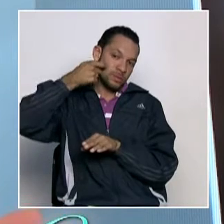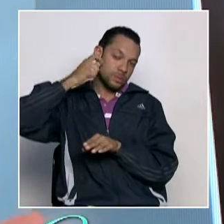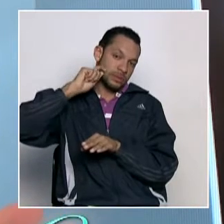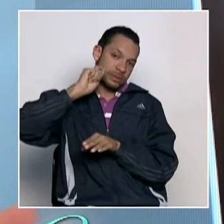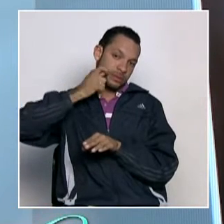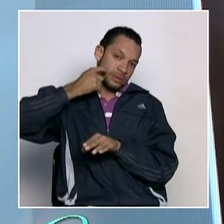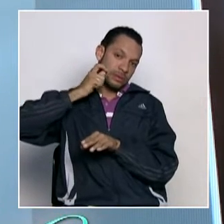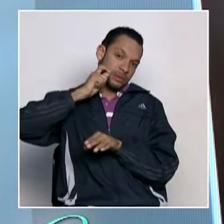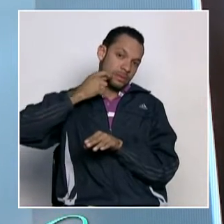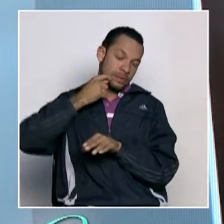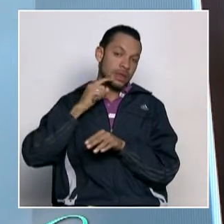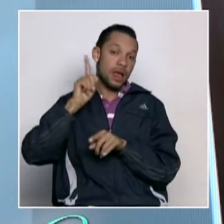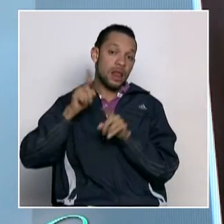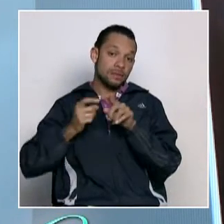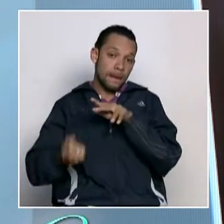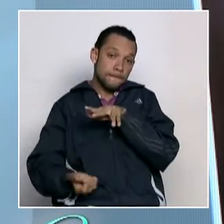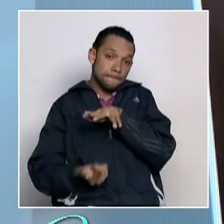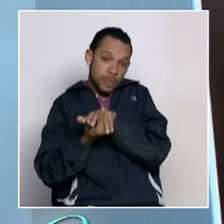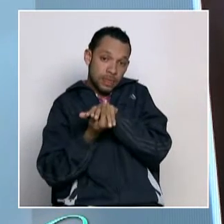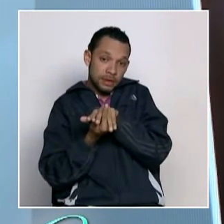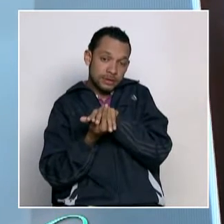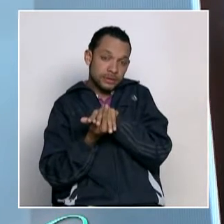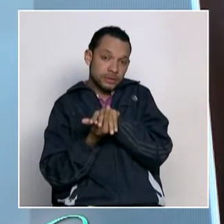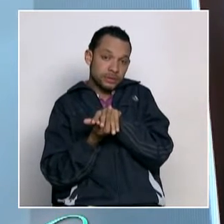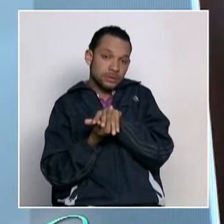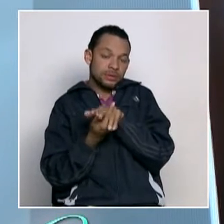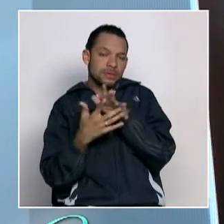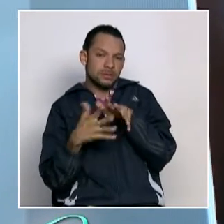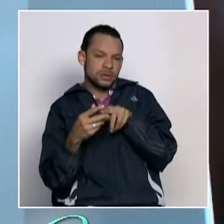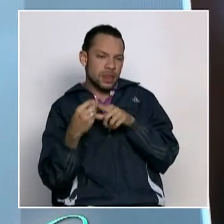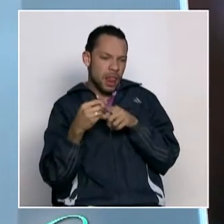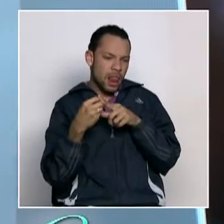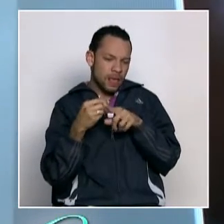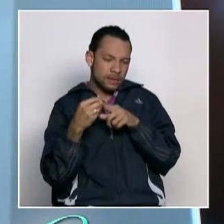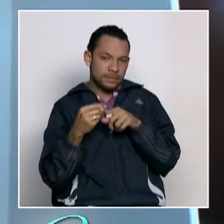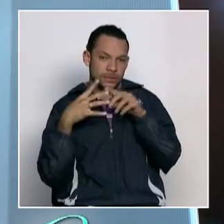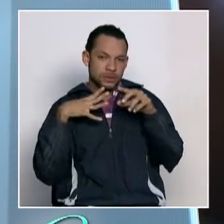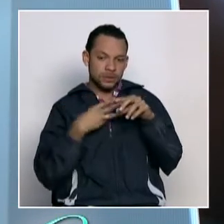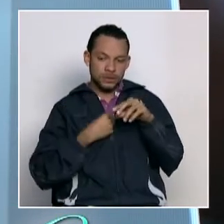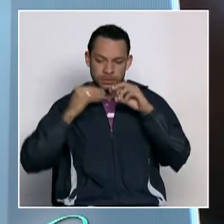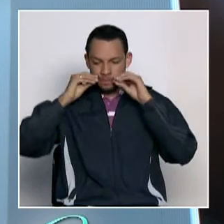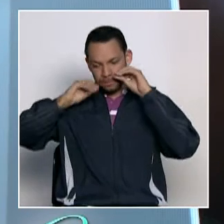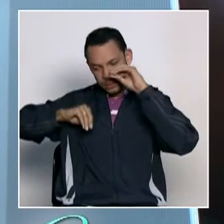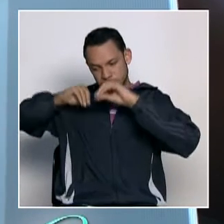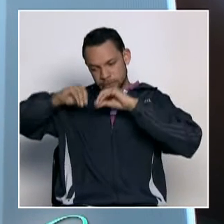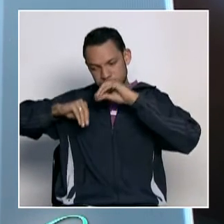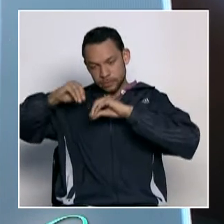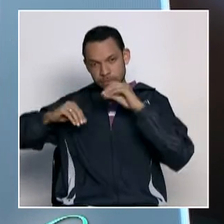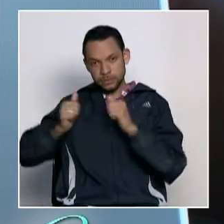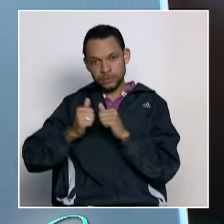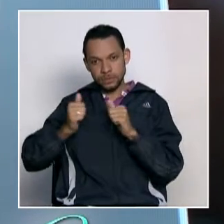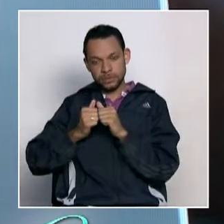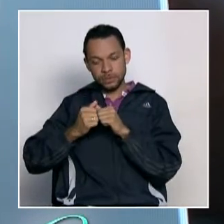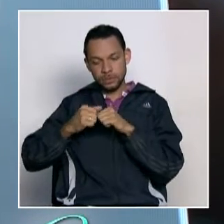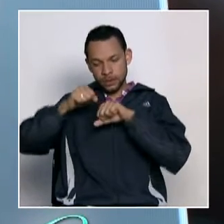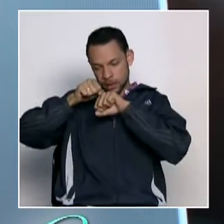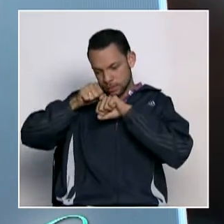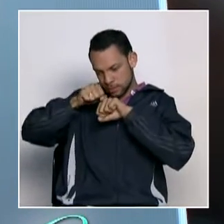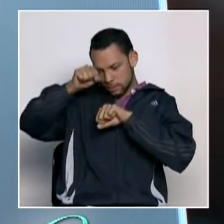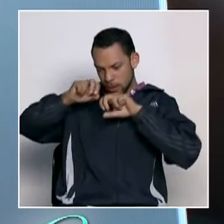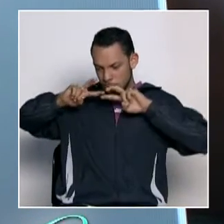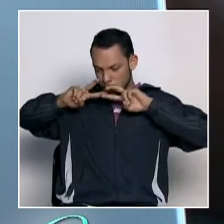incluidas, hay una que está parcialmente erupcionada y eso en odontología neurofocal lo llamamos campo